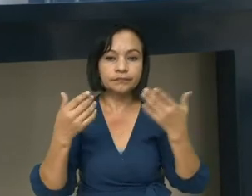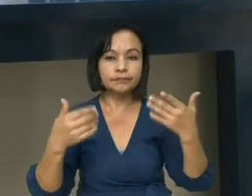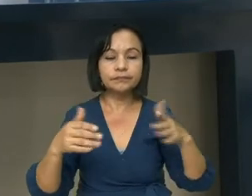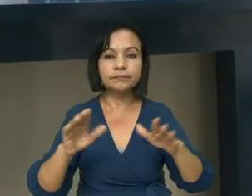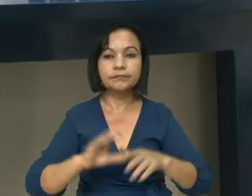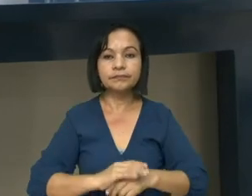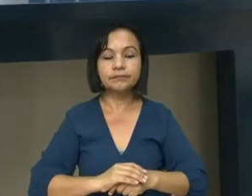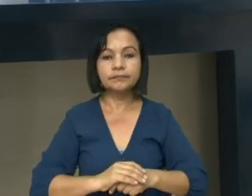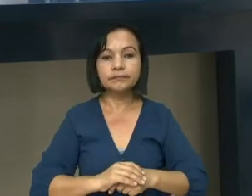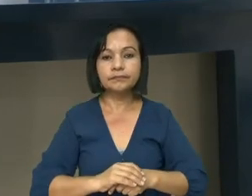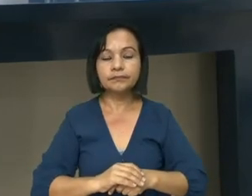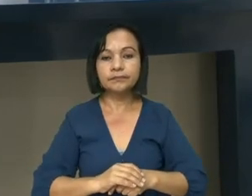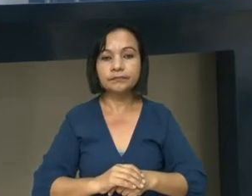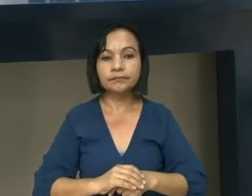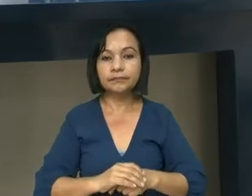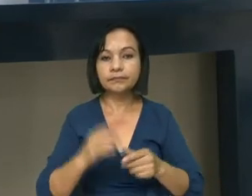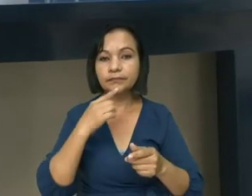incidente. Y si es los vehículos,